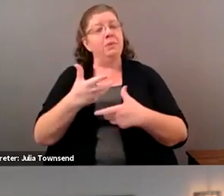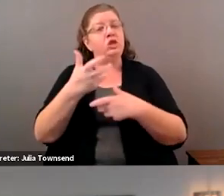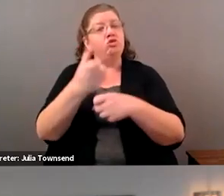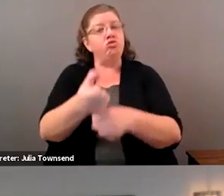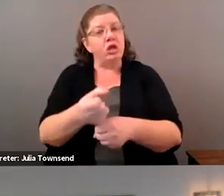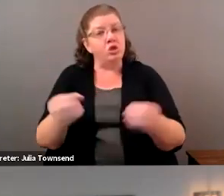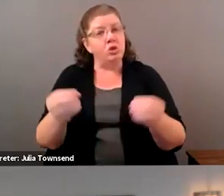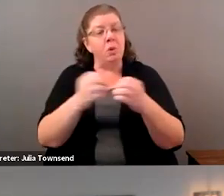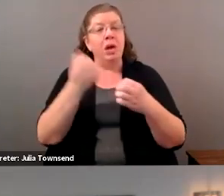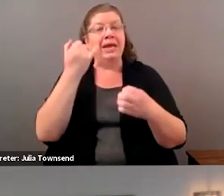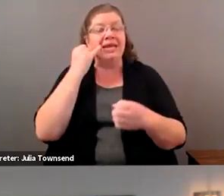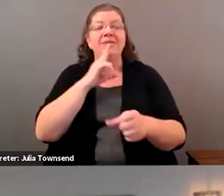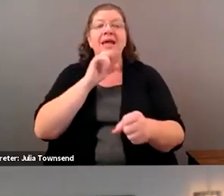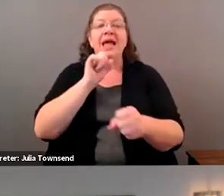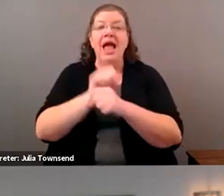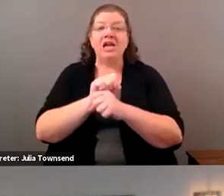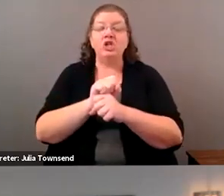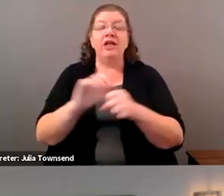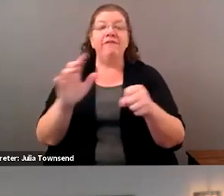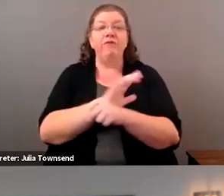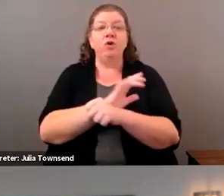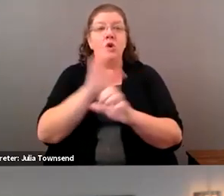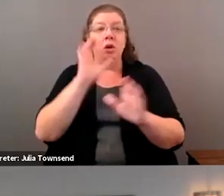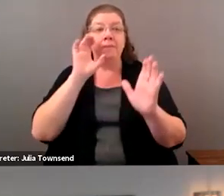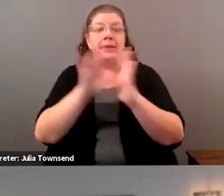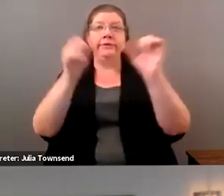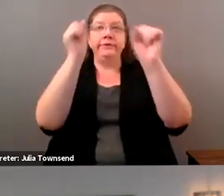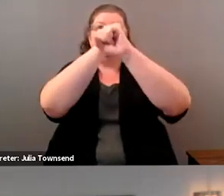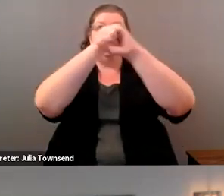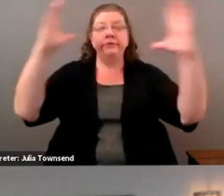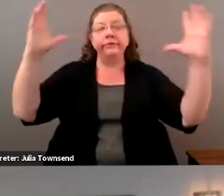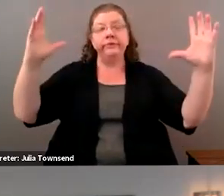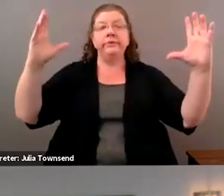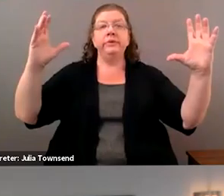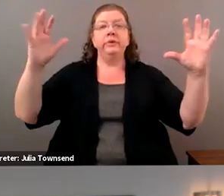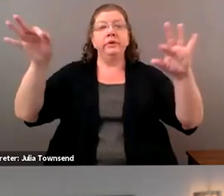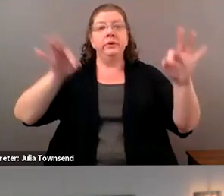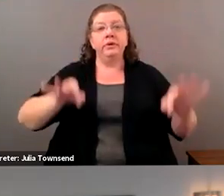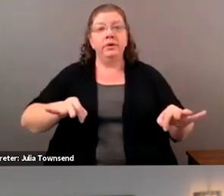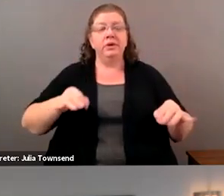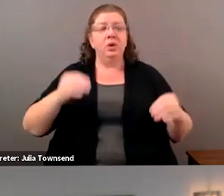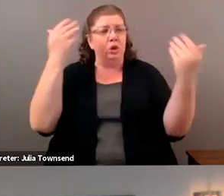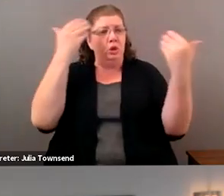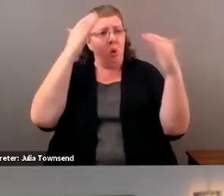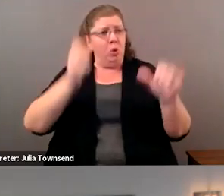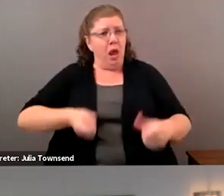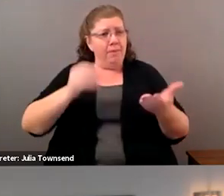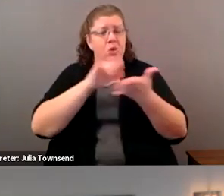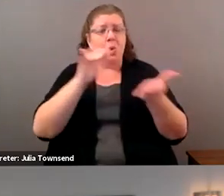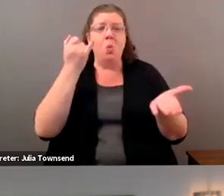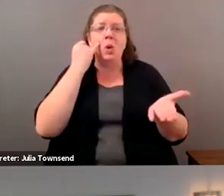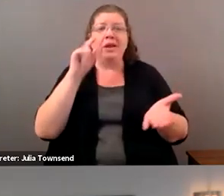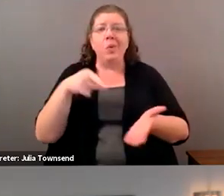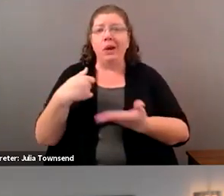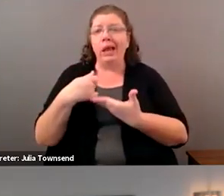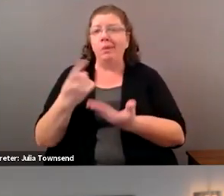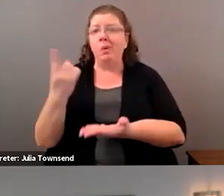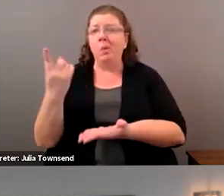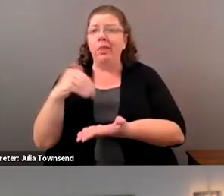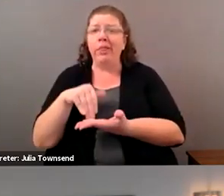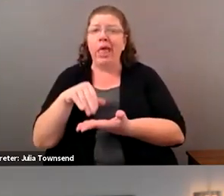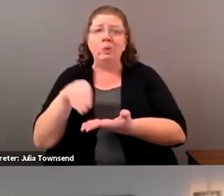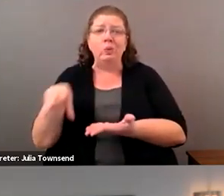si de hecho dieran la imagen completo porque sin saber cuántos estudiantes qué tal si nada más están ayudando a mil estudiantes